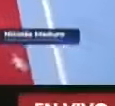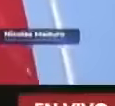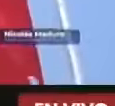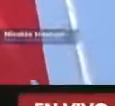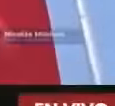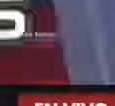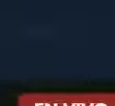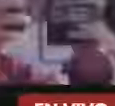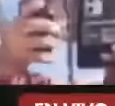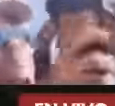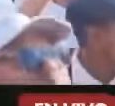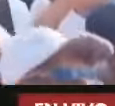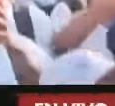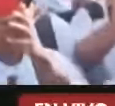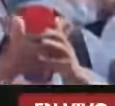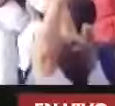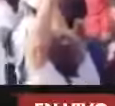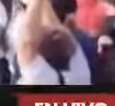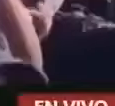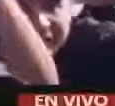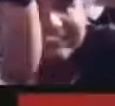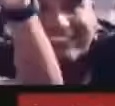Jueves.